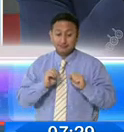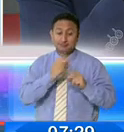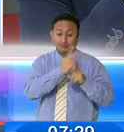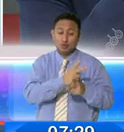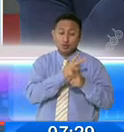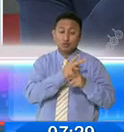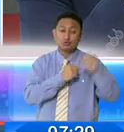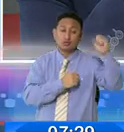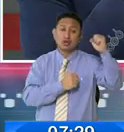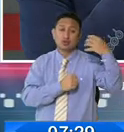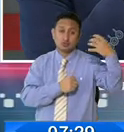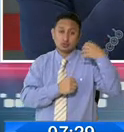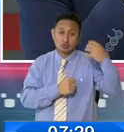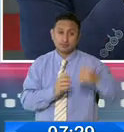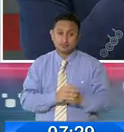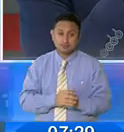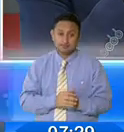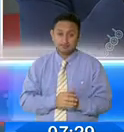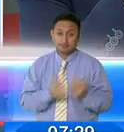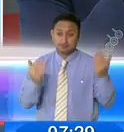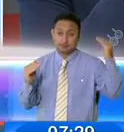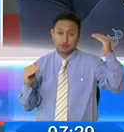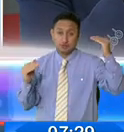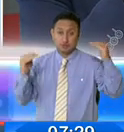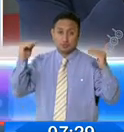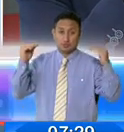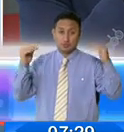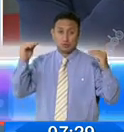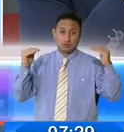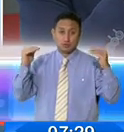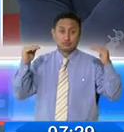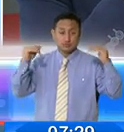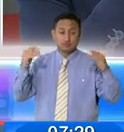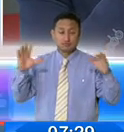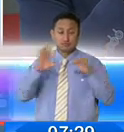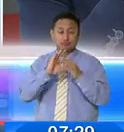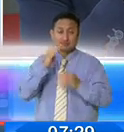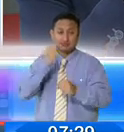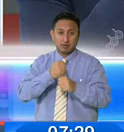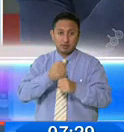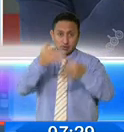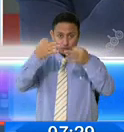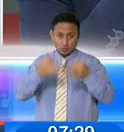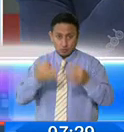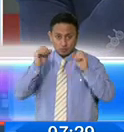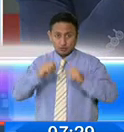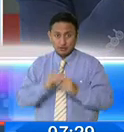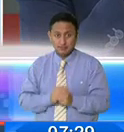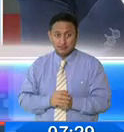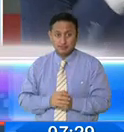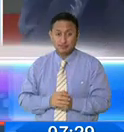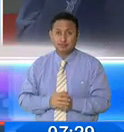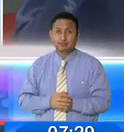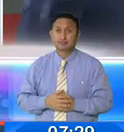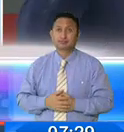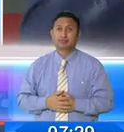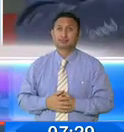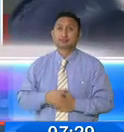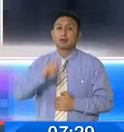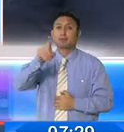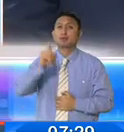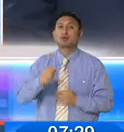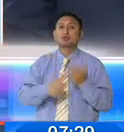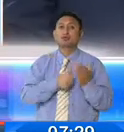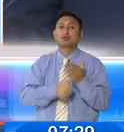garantías. Solamente con ese equilibrio vamos a lograr relaciones laborales justas que puedan proyectarse en el tiempo. Ministro Rich, hay